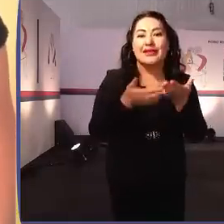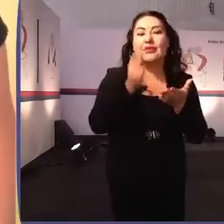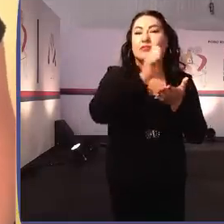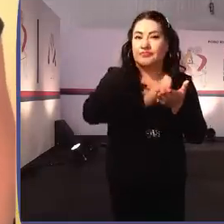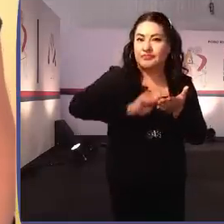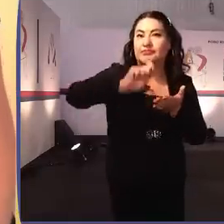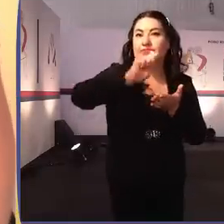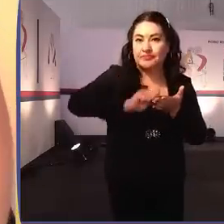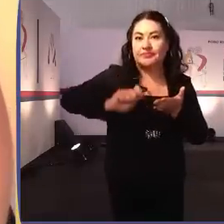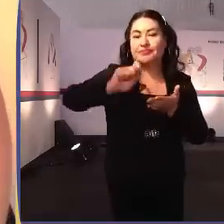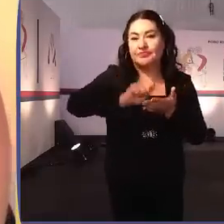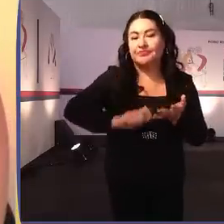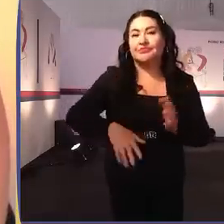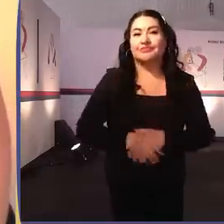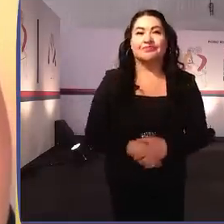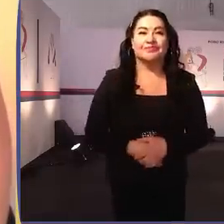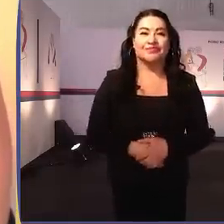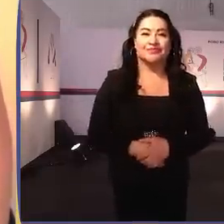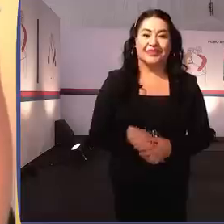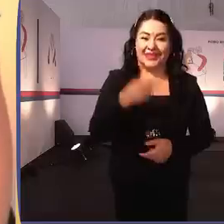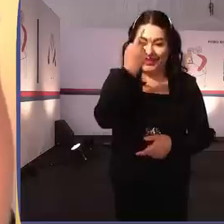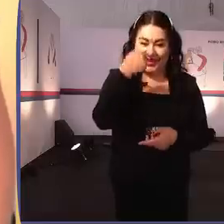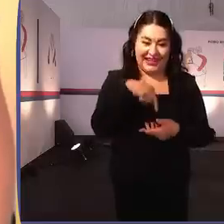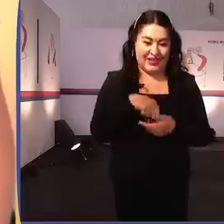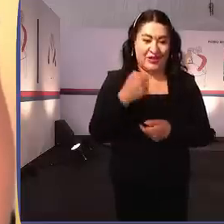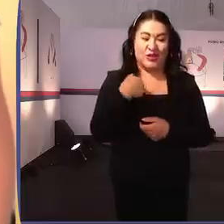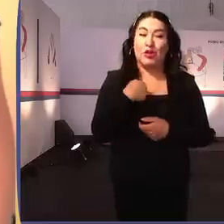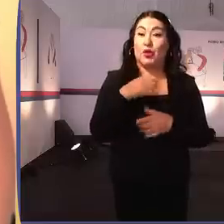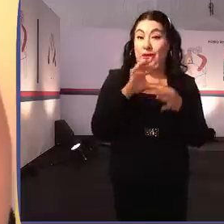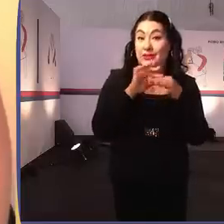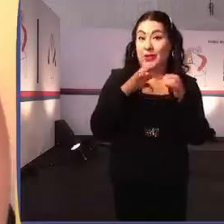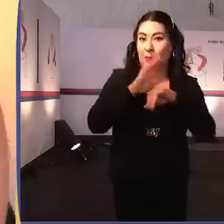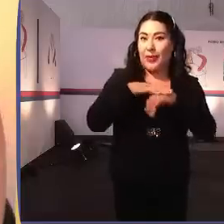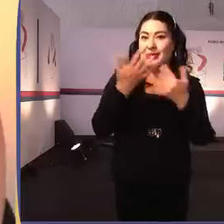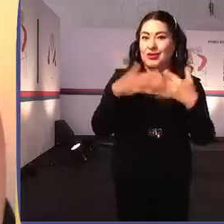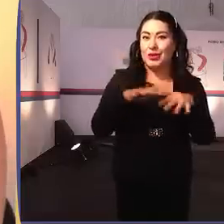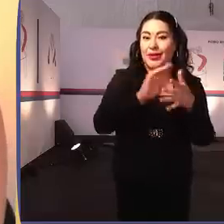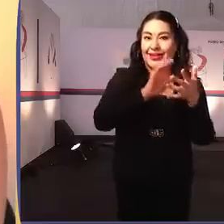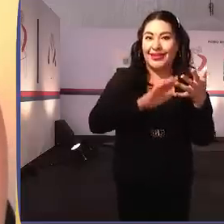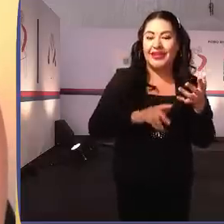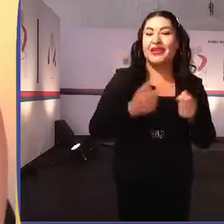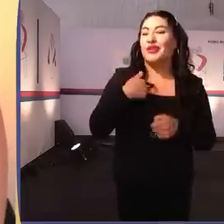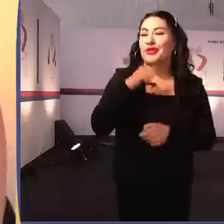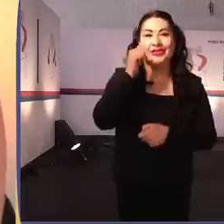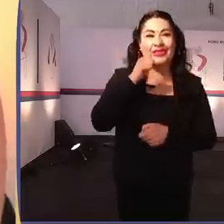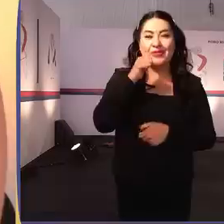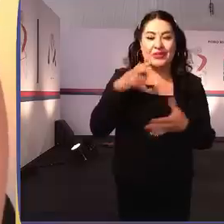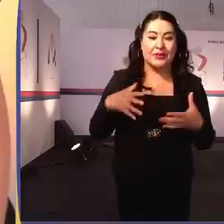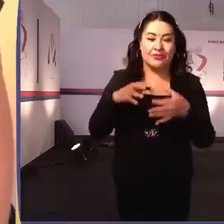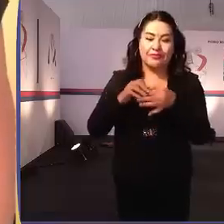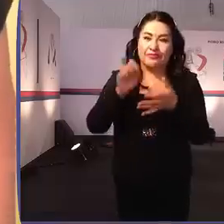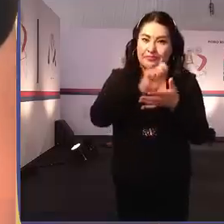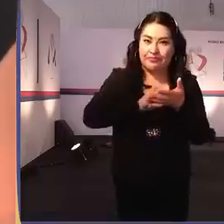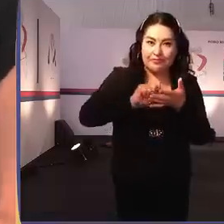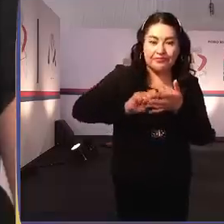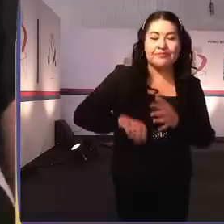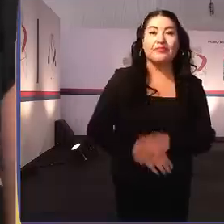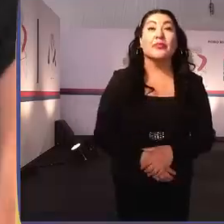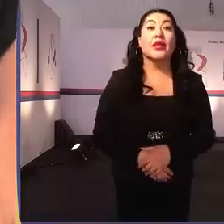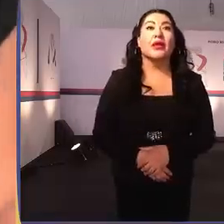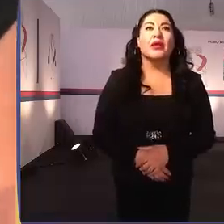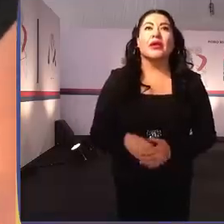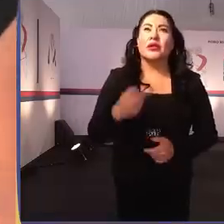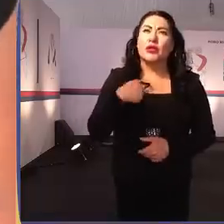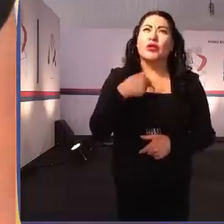Y creo que por eso hablo más de la lectura, porque sí, ya estoy con los ojitos así.